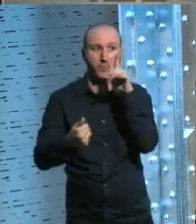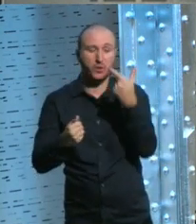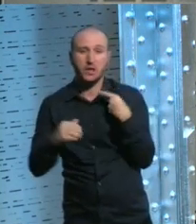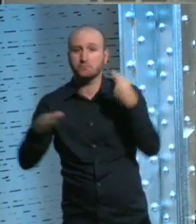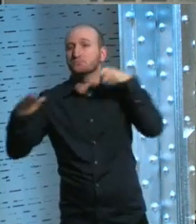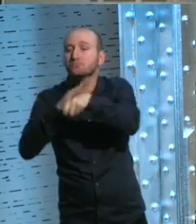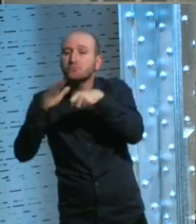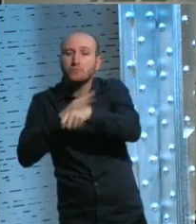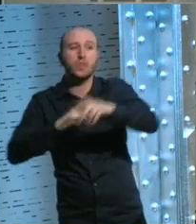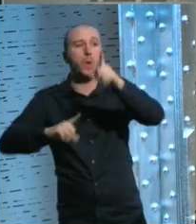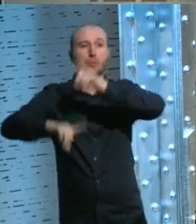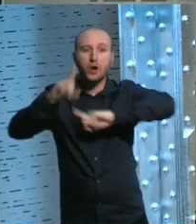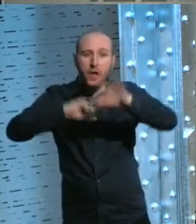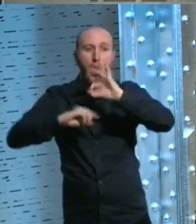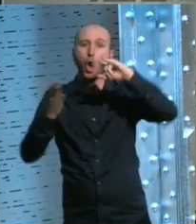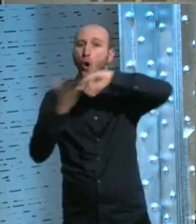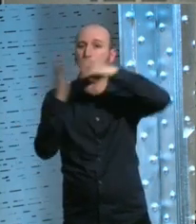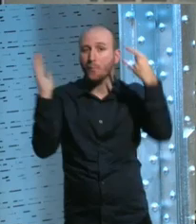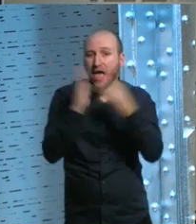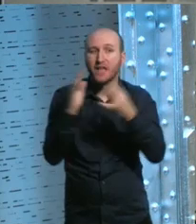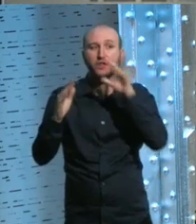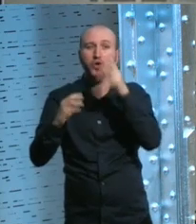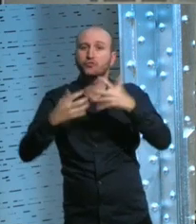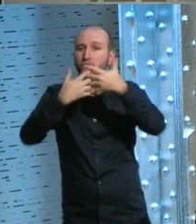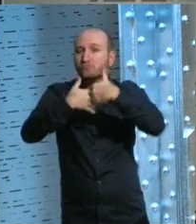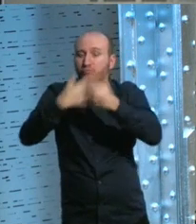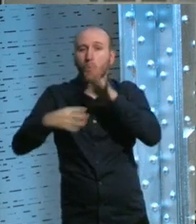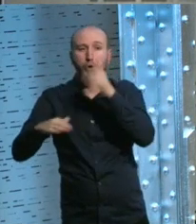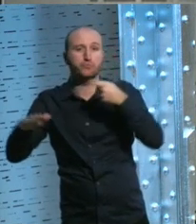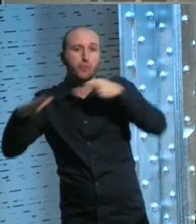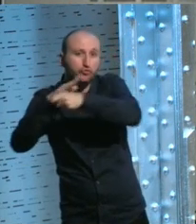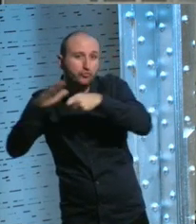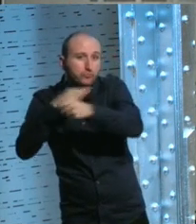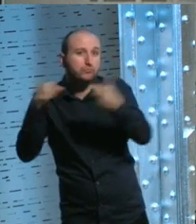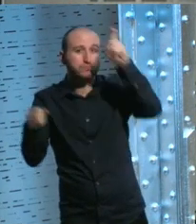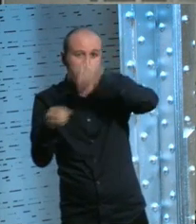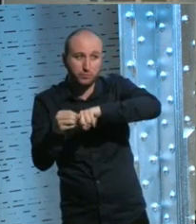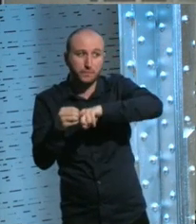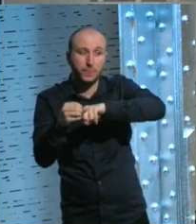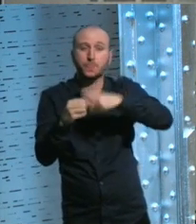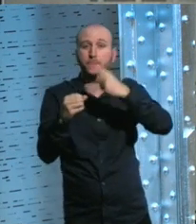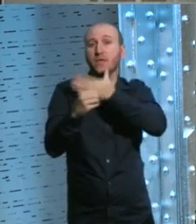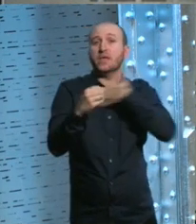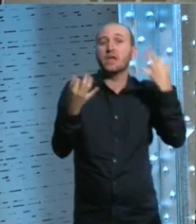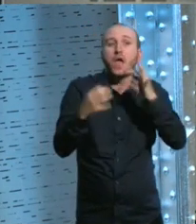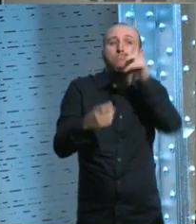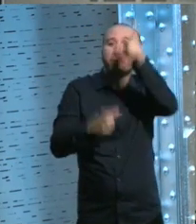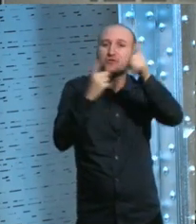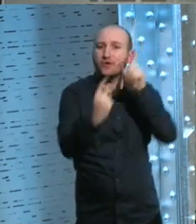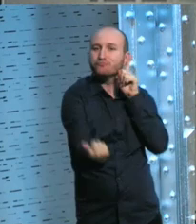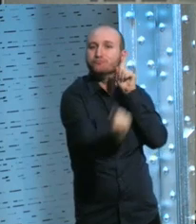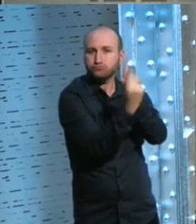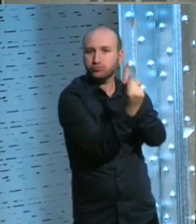suscripción, métodos y mecanismos de suscripción, y querían que la gente pudiera encontrarse. Y lo que